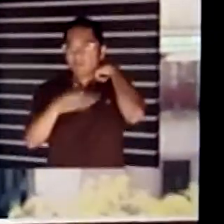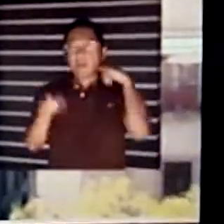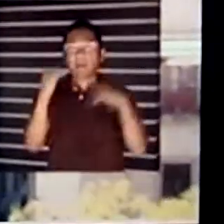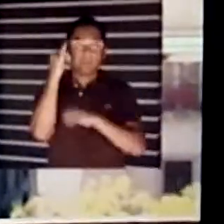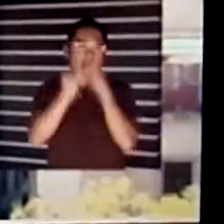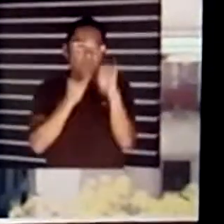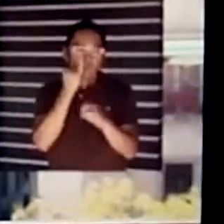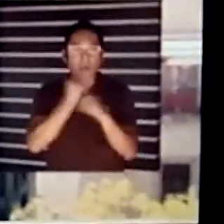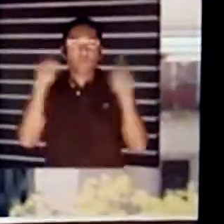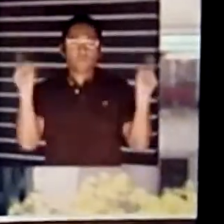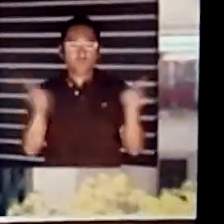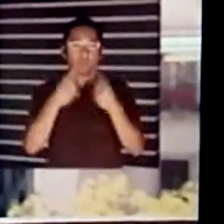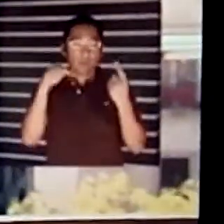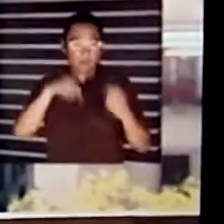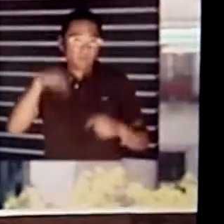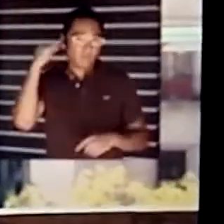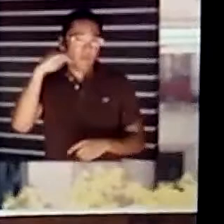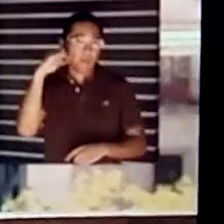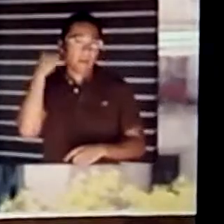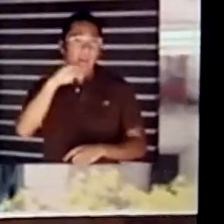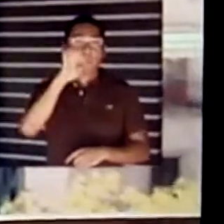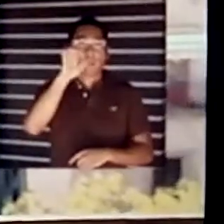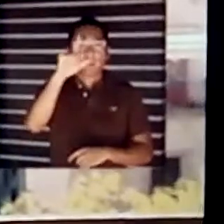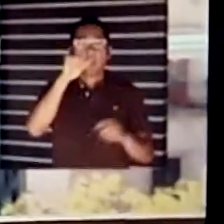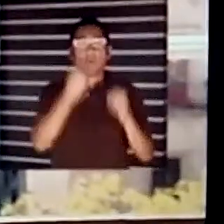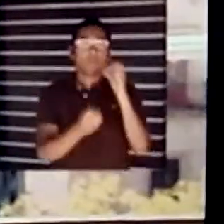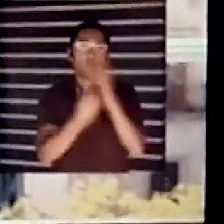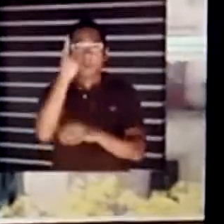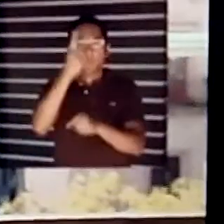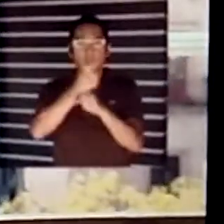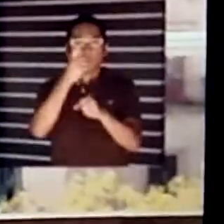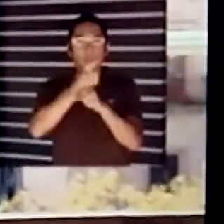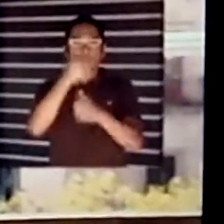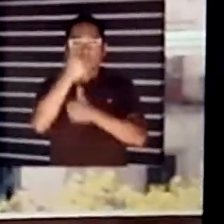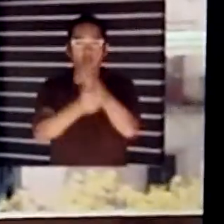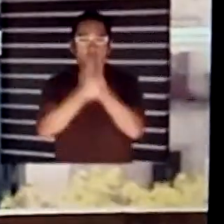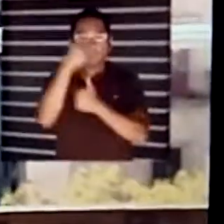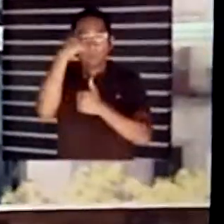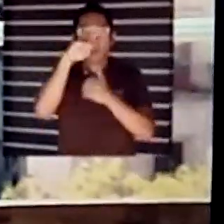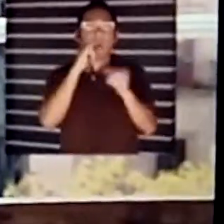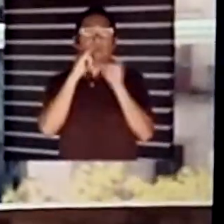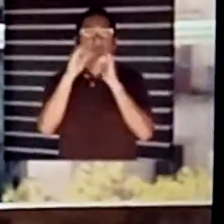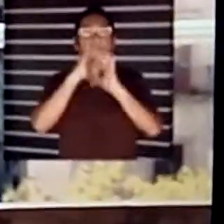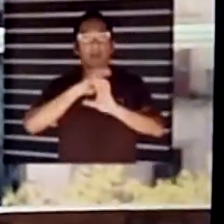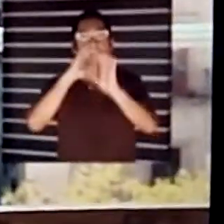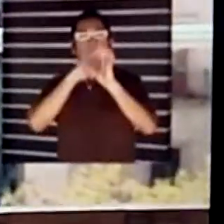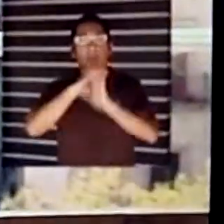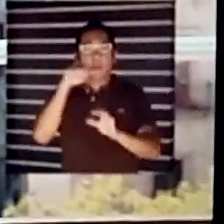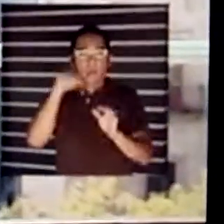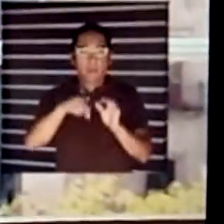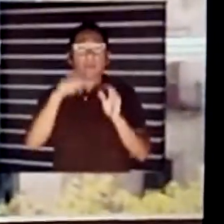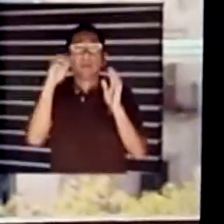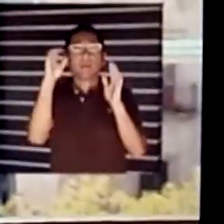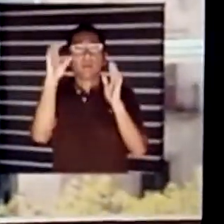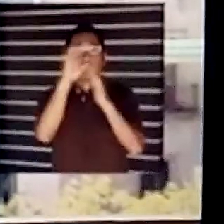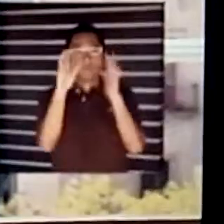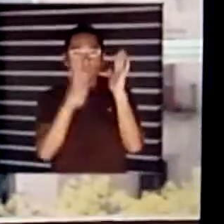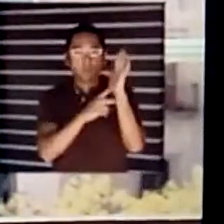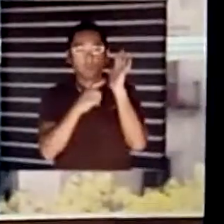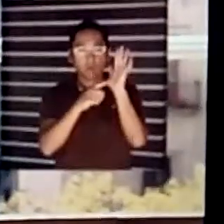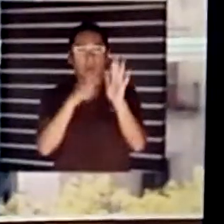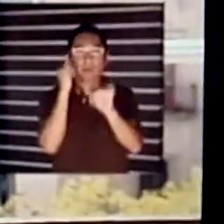Música de Morelia, Miguel Bernal Jiménez, lanza el primer concurso de interpretación. Bueno, las bases las pueden consultar por supuesto en